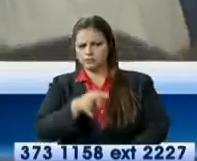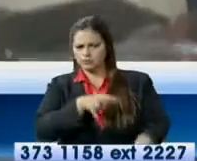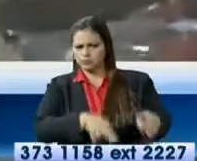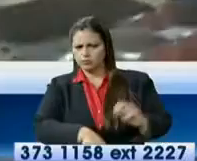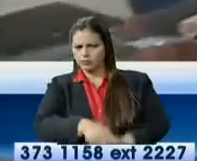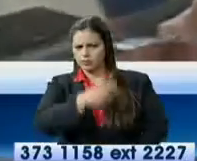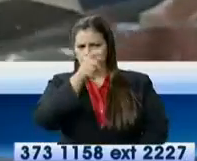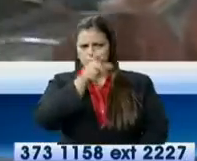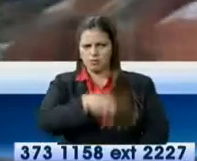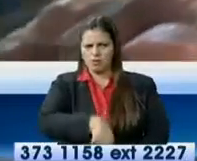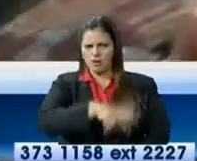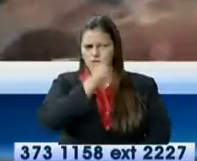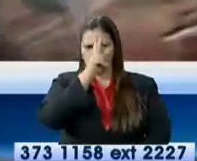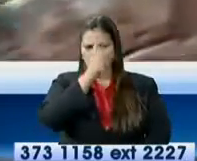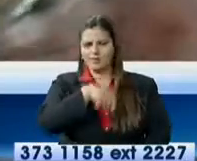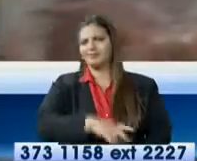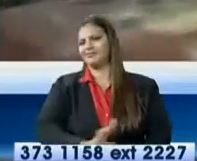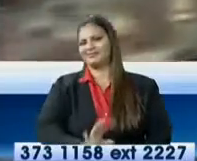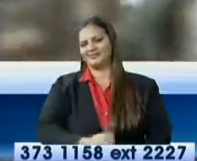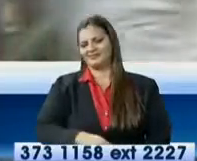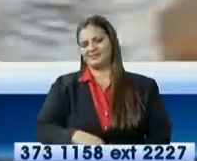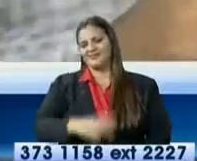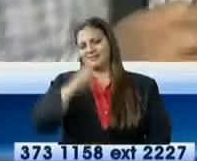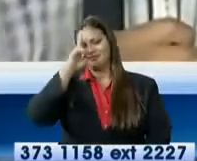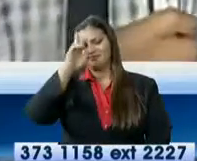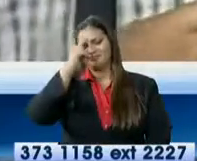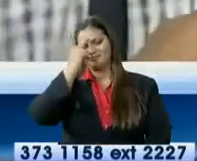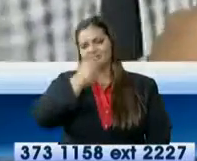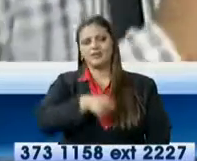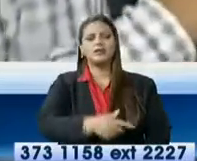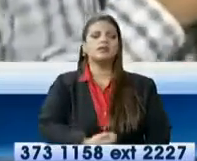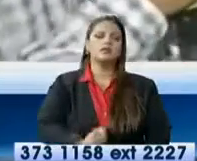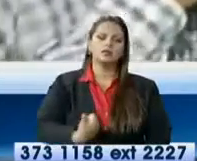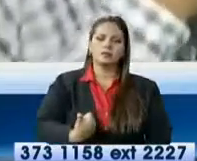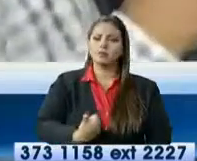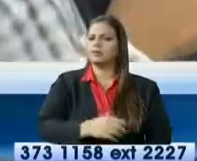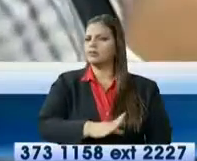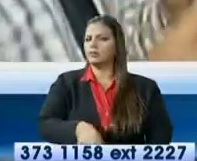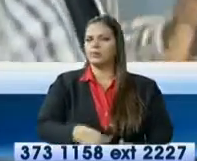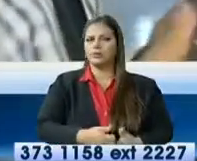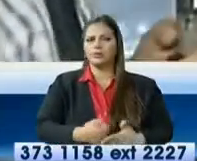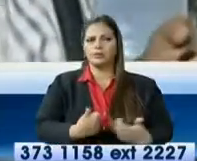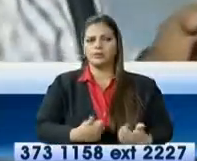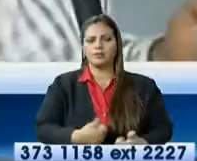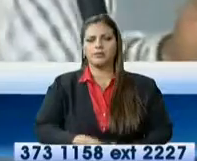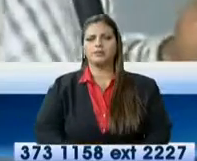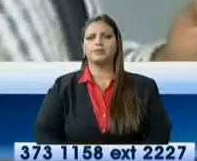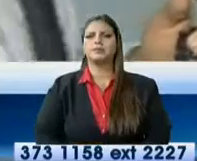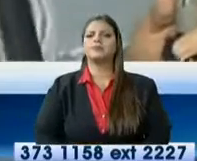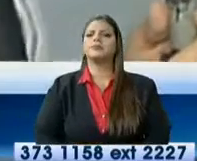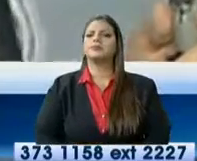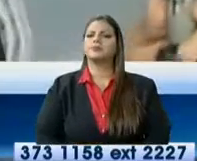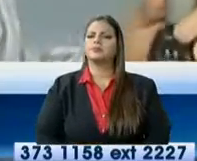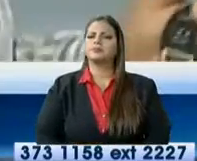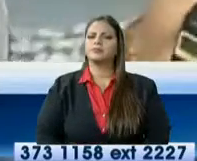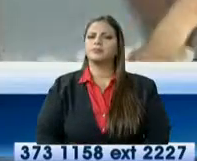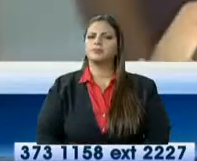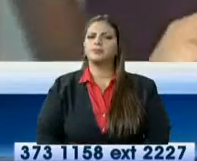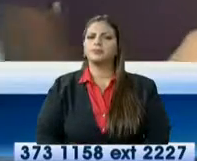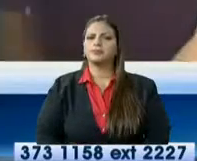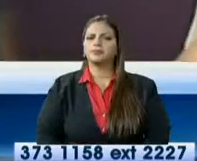pero no fue así, me dijo que era el plato, ¿no? ¿El valor de qué otro tipo de ingredientes se está controlando también esta